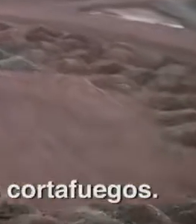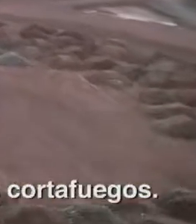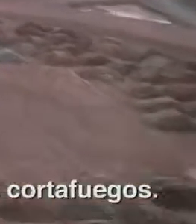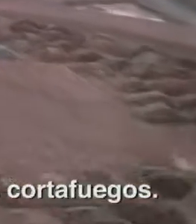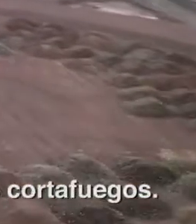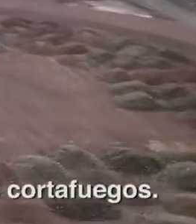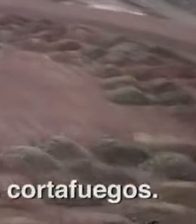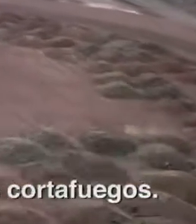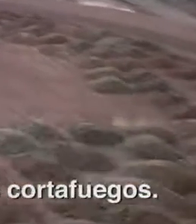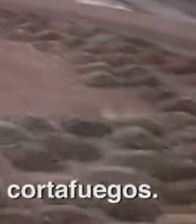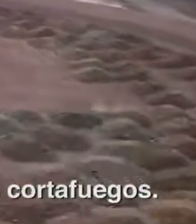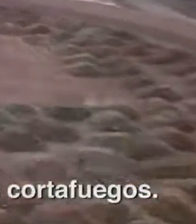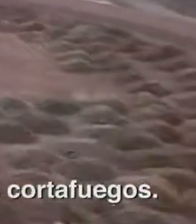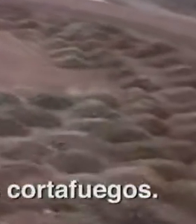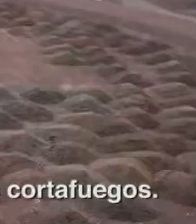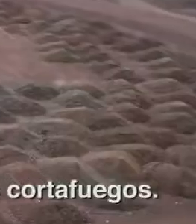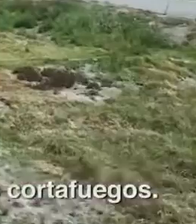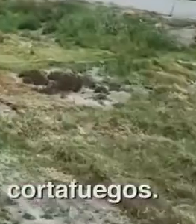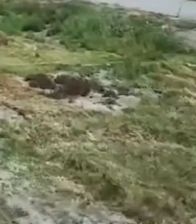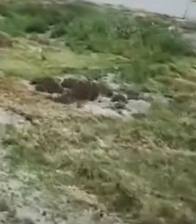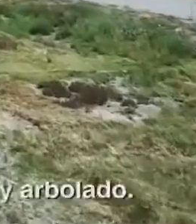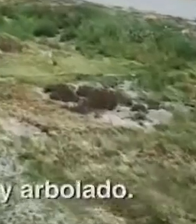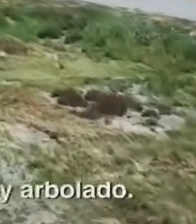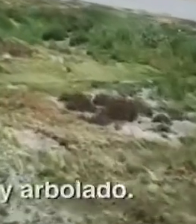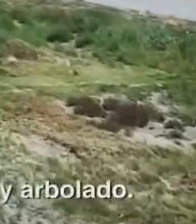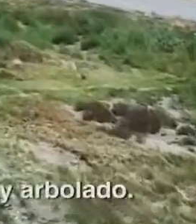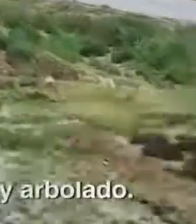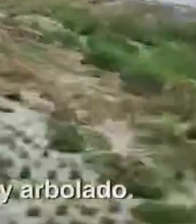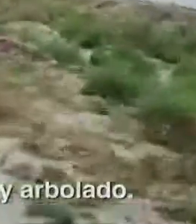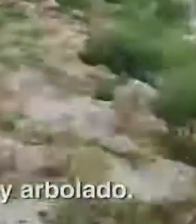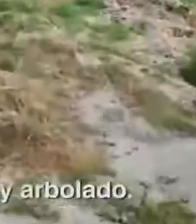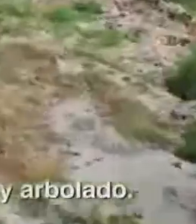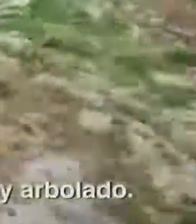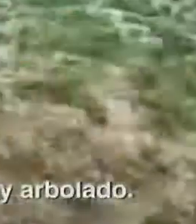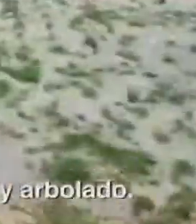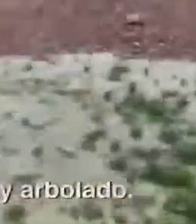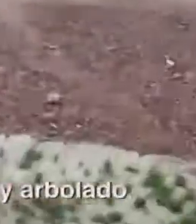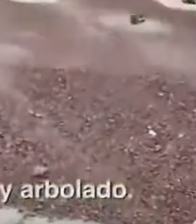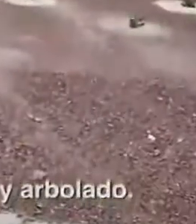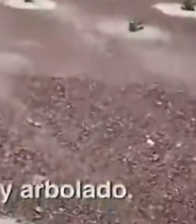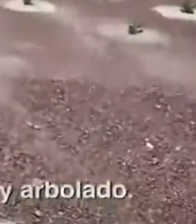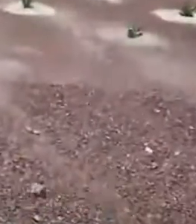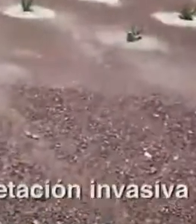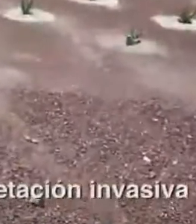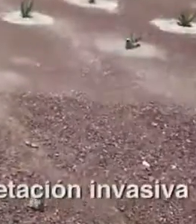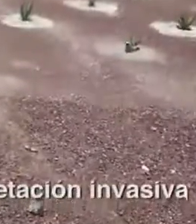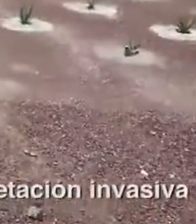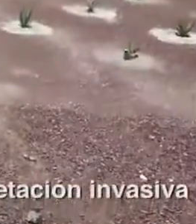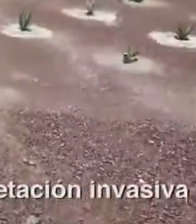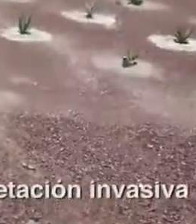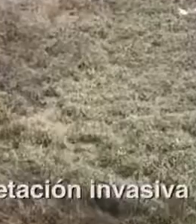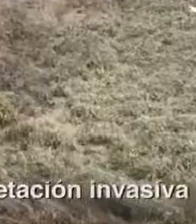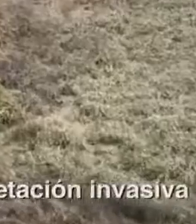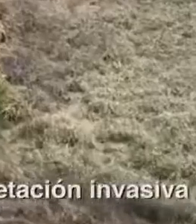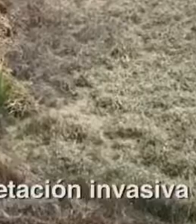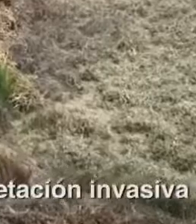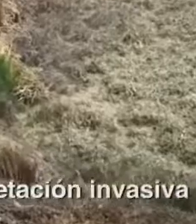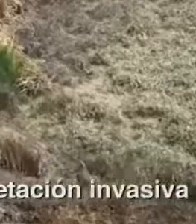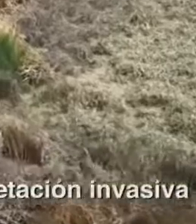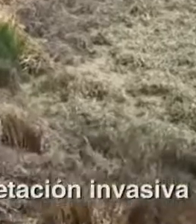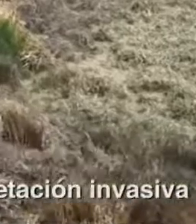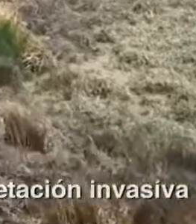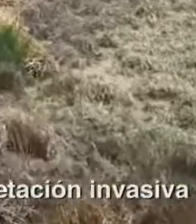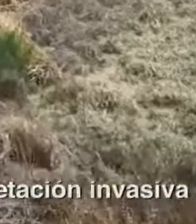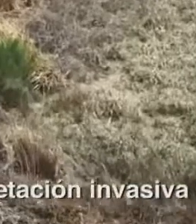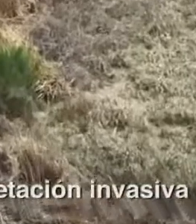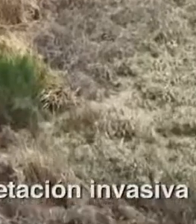para el desplante de barreras rompevientos y brechas cortafuegos. Se realiza mantenimiento a la vegetación herbácea y arbolado. Asimismo, se llevan a cabo los